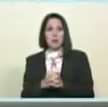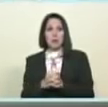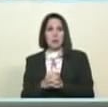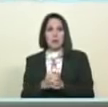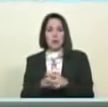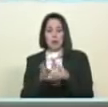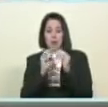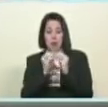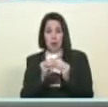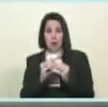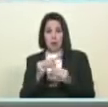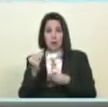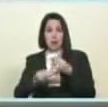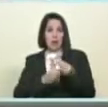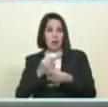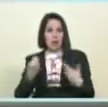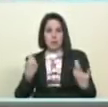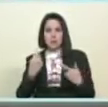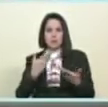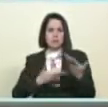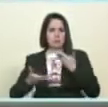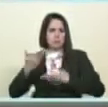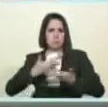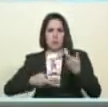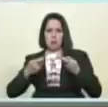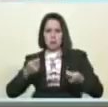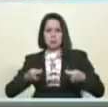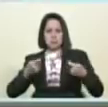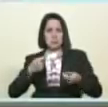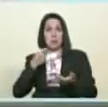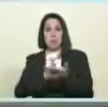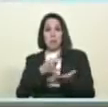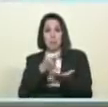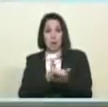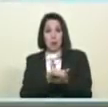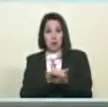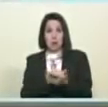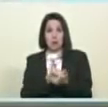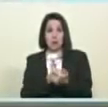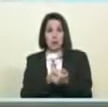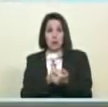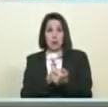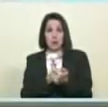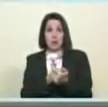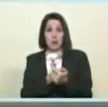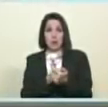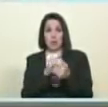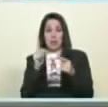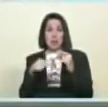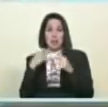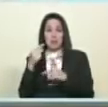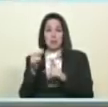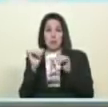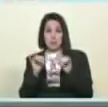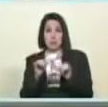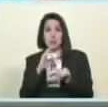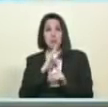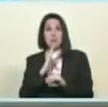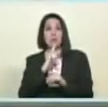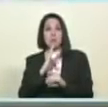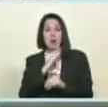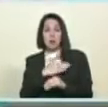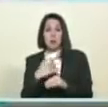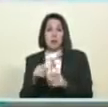Montas el negocio y pagas. Y luego vas al mismo banco porque quieres